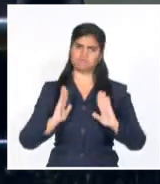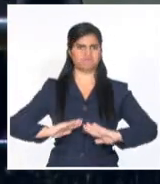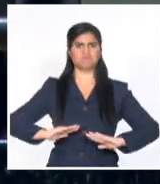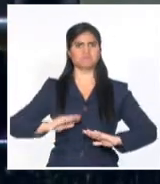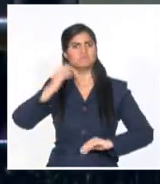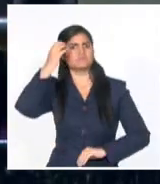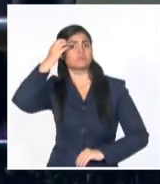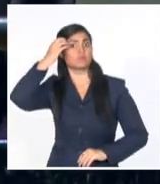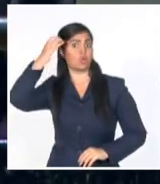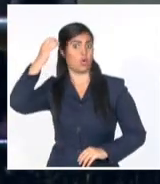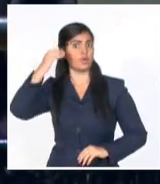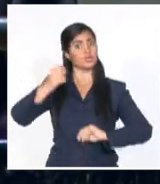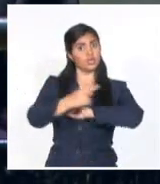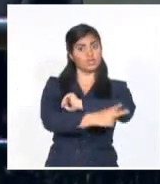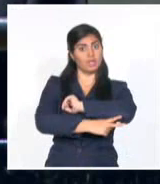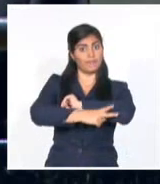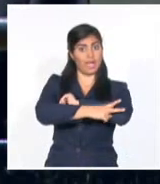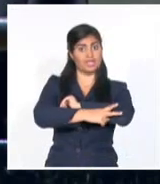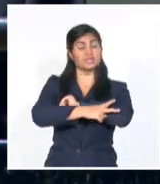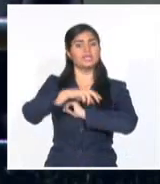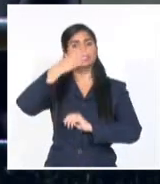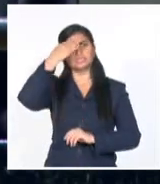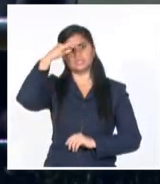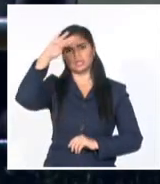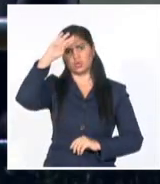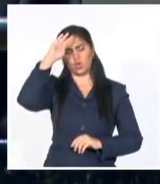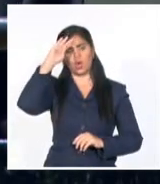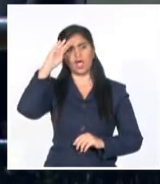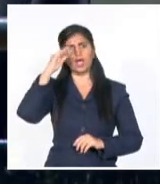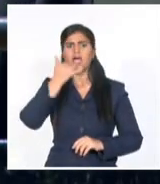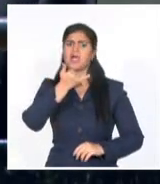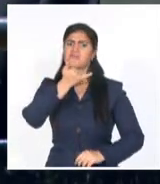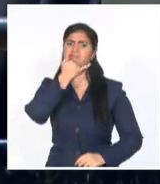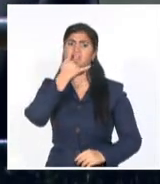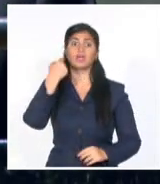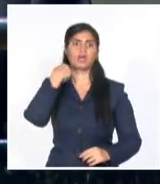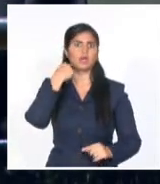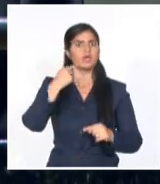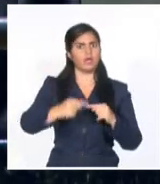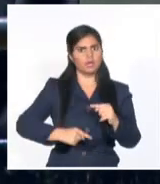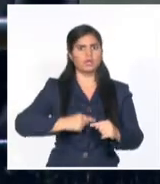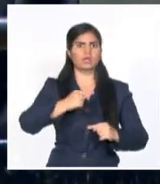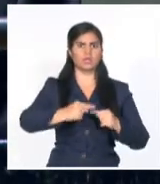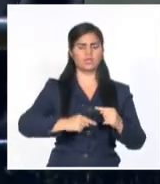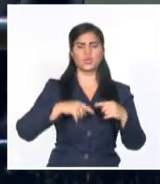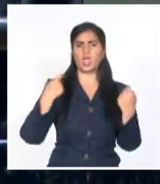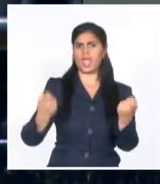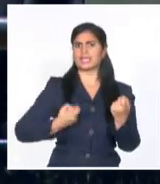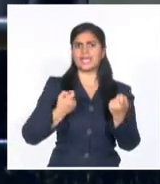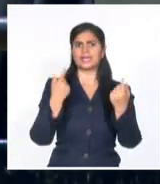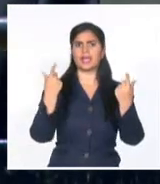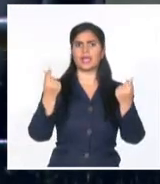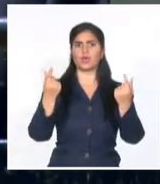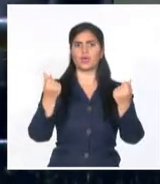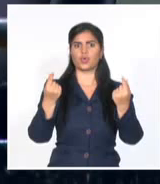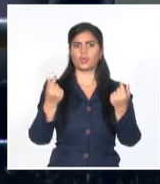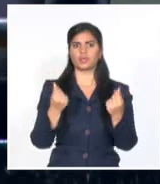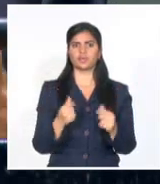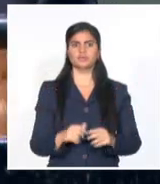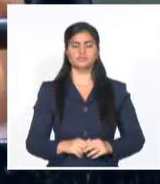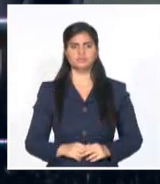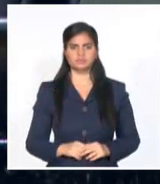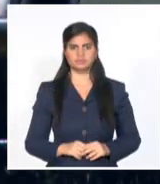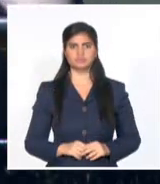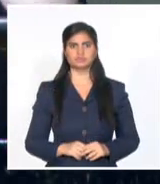a una nación pequeña por décadas a una guerra económica incesante en aras de imponerle